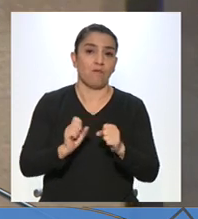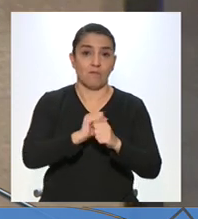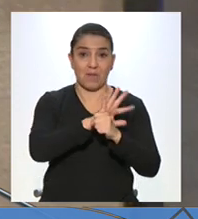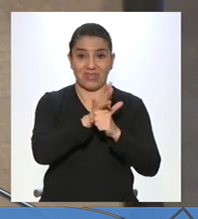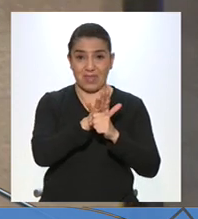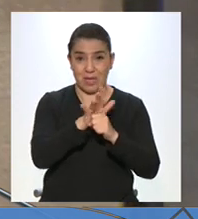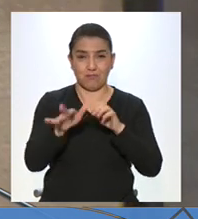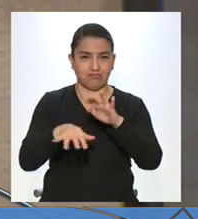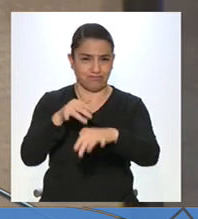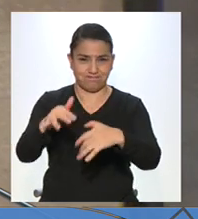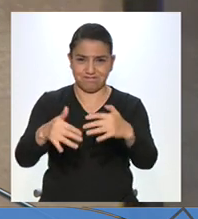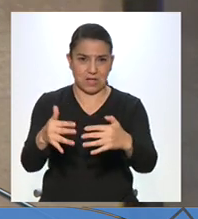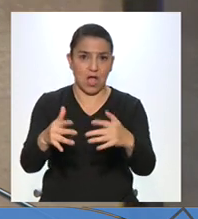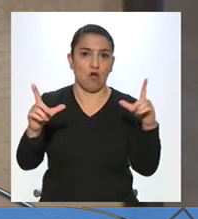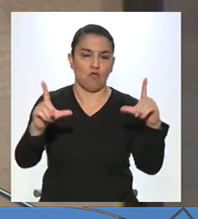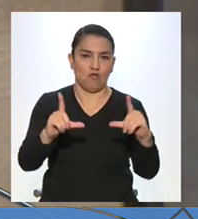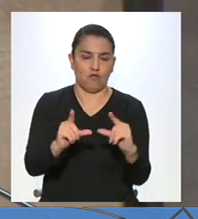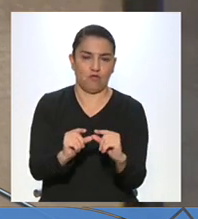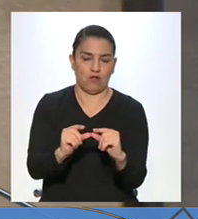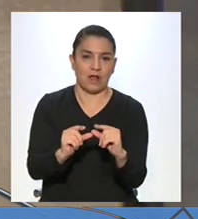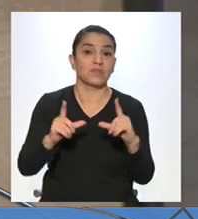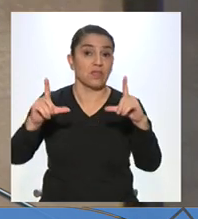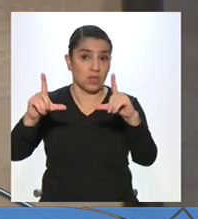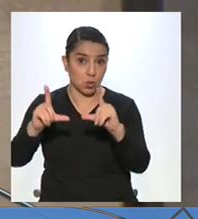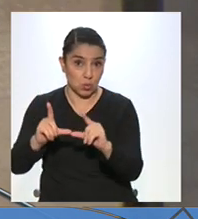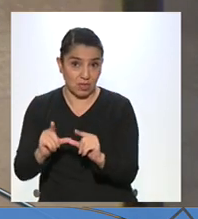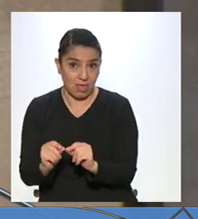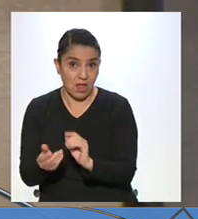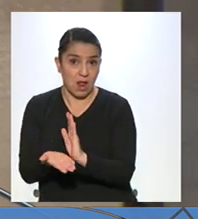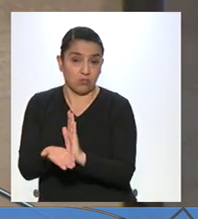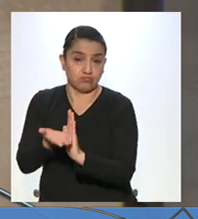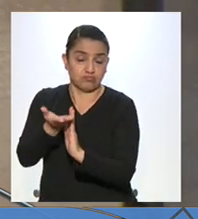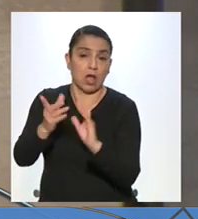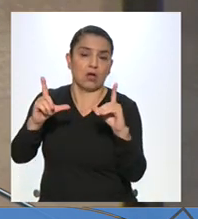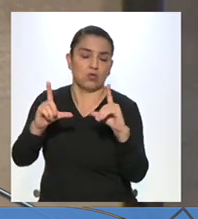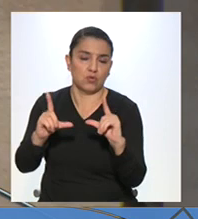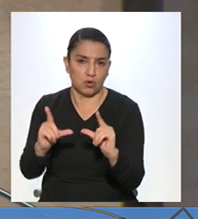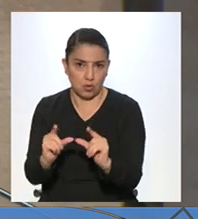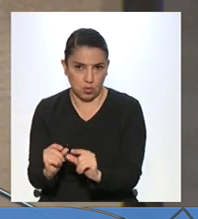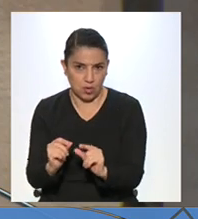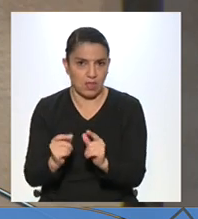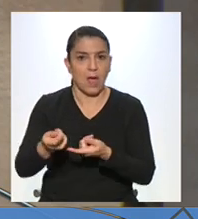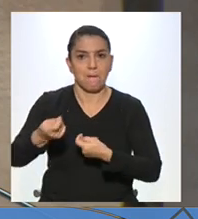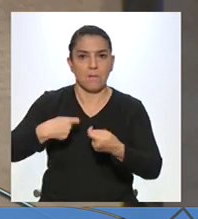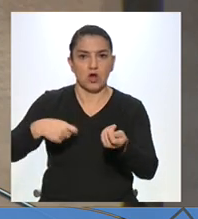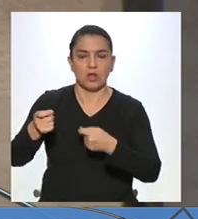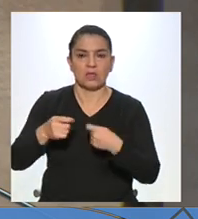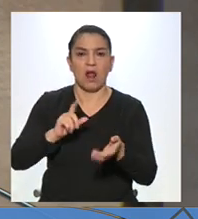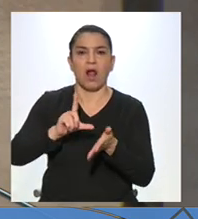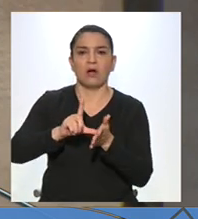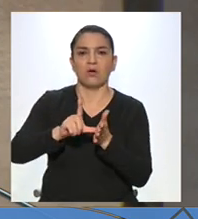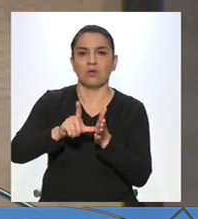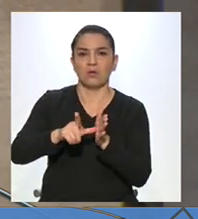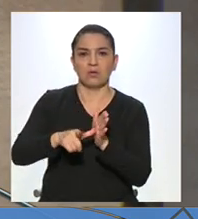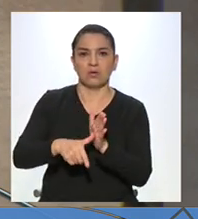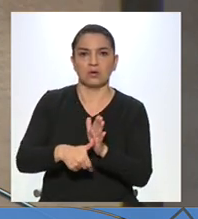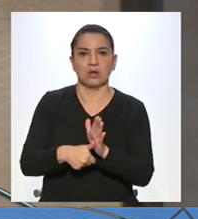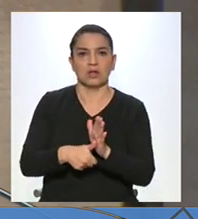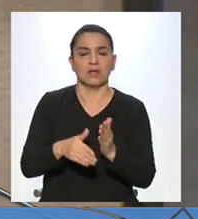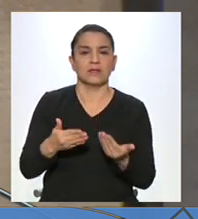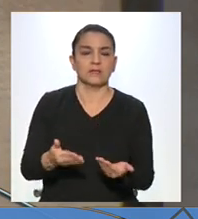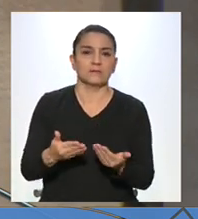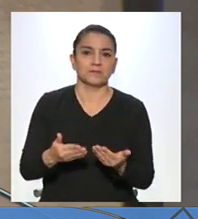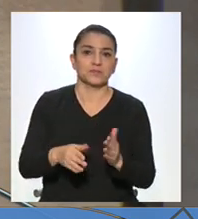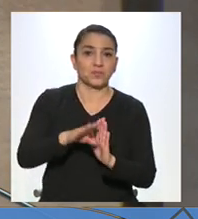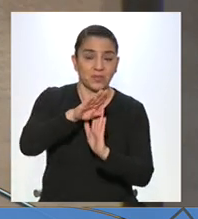contenerlo. En este caso, se reducirían las presiones inflacionarias y el ritmo de normalización monetaria sería más pausado. El límite inferior del